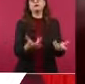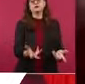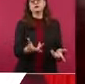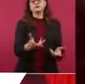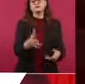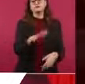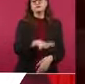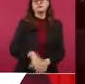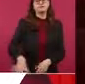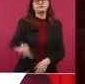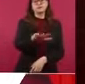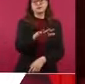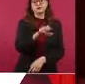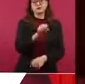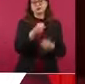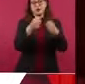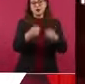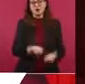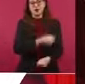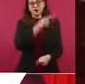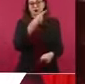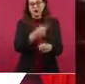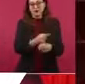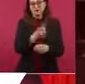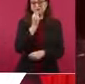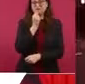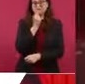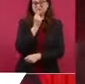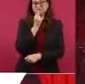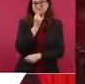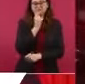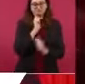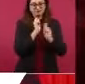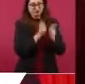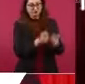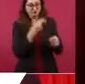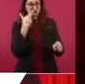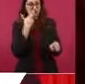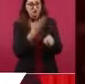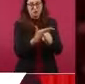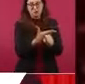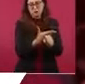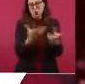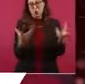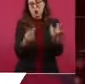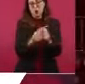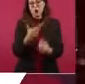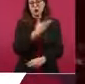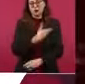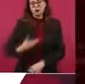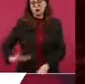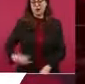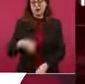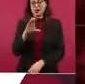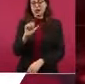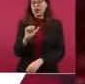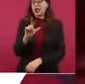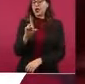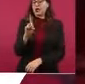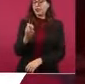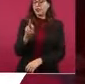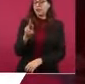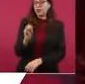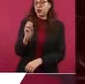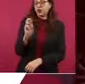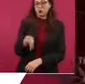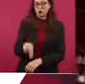Urbano, Sósimo, también, si me permiten, en la mañanera se habló del tema de el